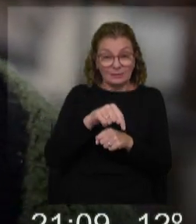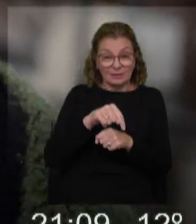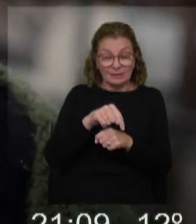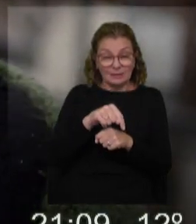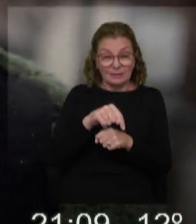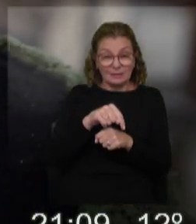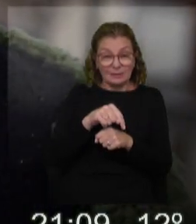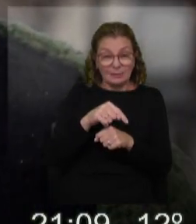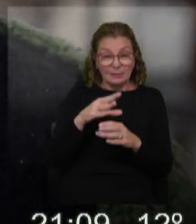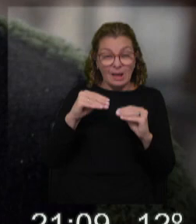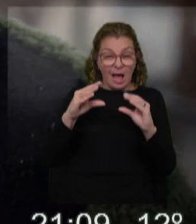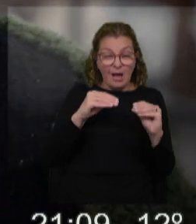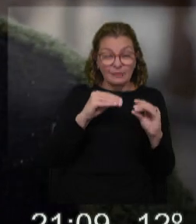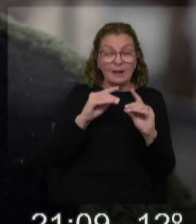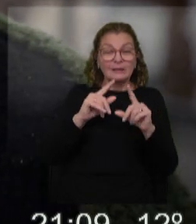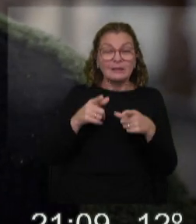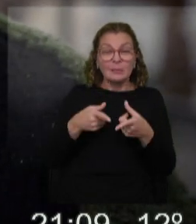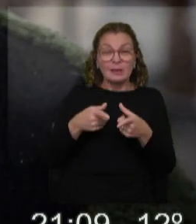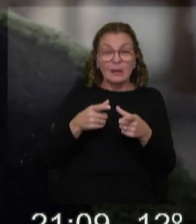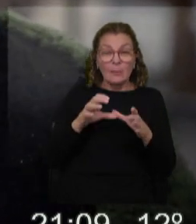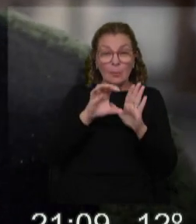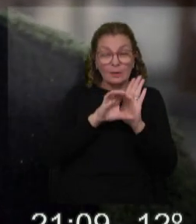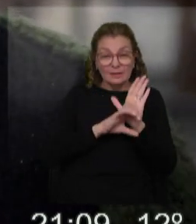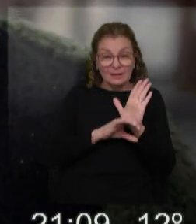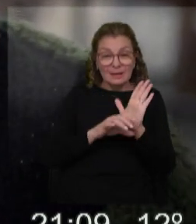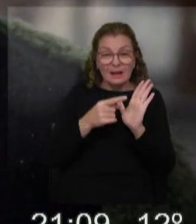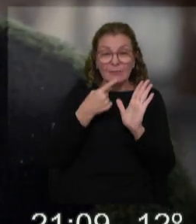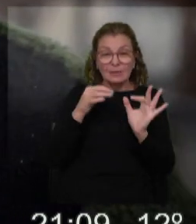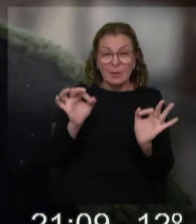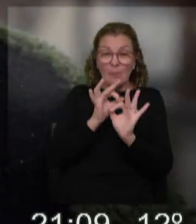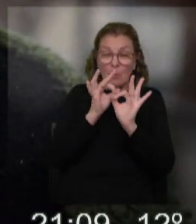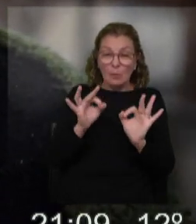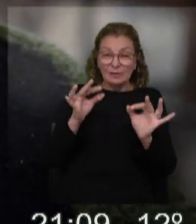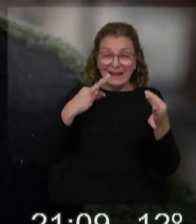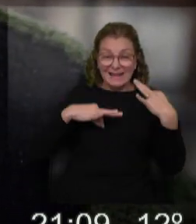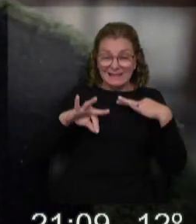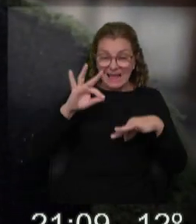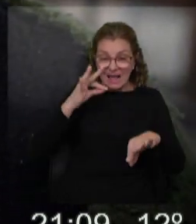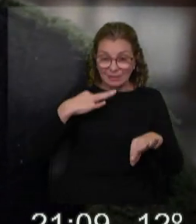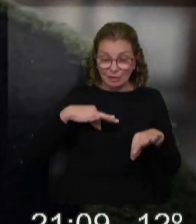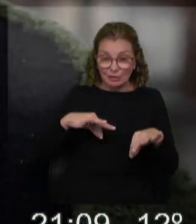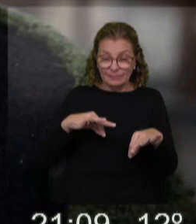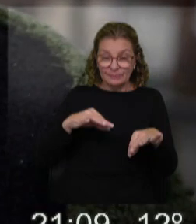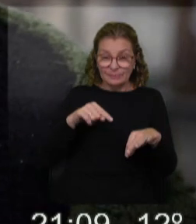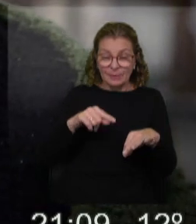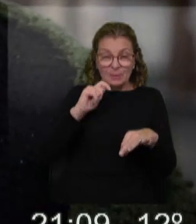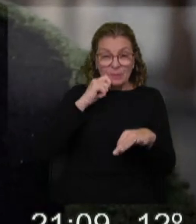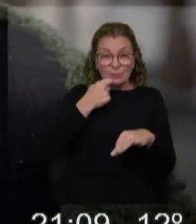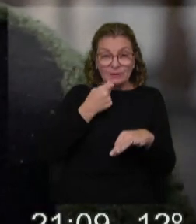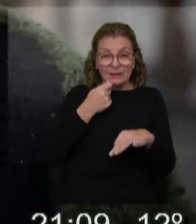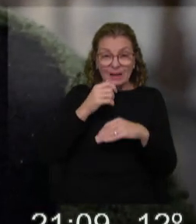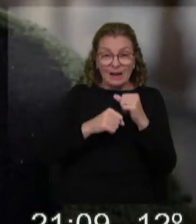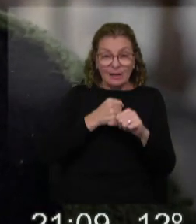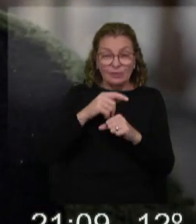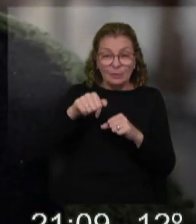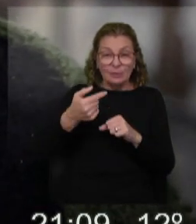trascienden la parte de conversatorios y de poesía, que vamos a tener música y teatro. A mí me gustaría que el año que